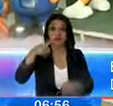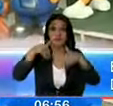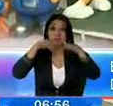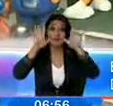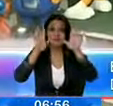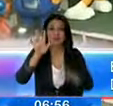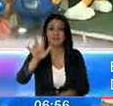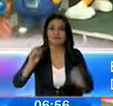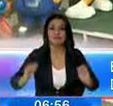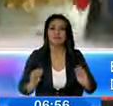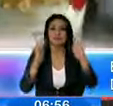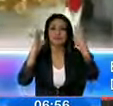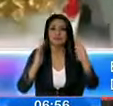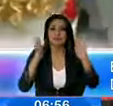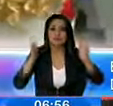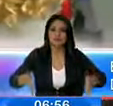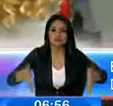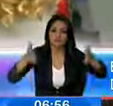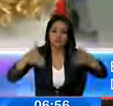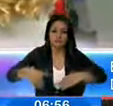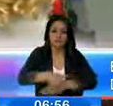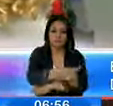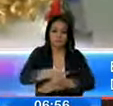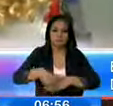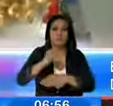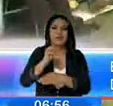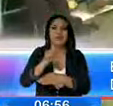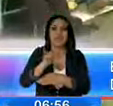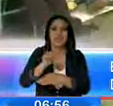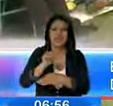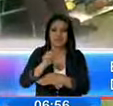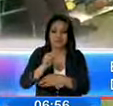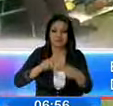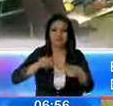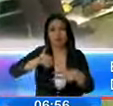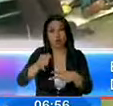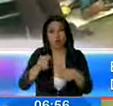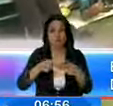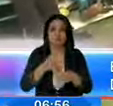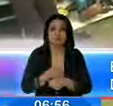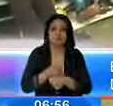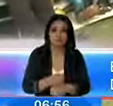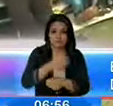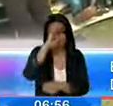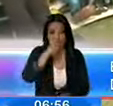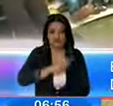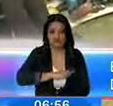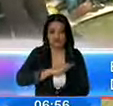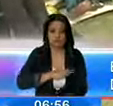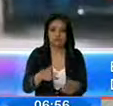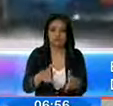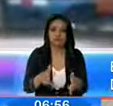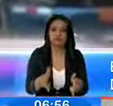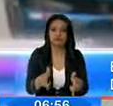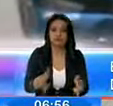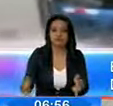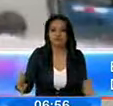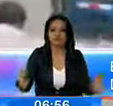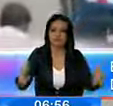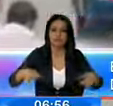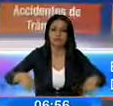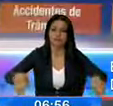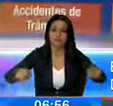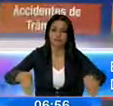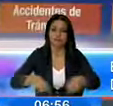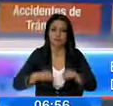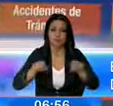tres festivales de monigotes, en la Michelena, la Jota y la Amazonas, la Policía Metropolitana ha designado rutas específicas para el tránsito